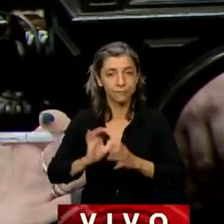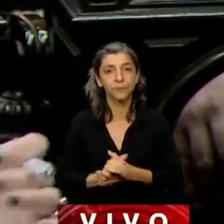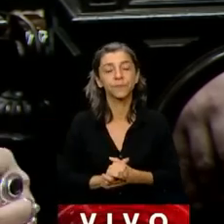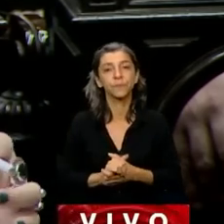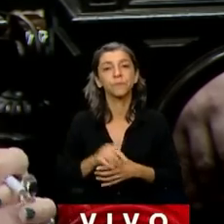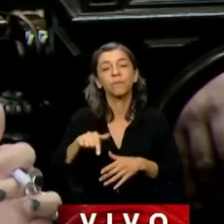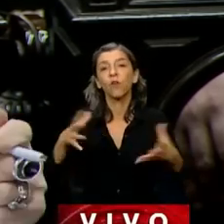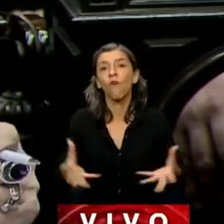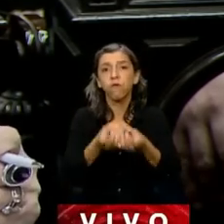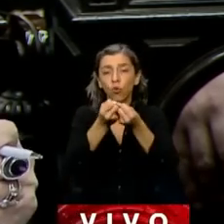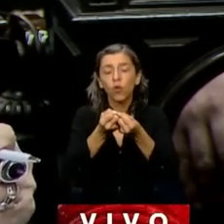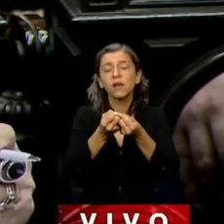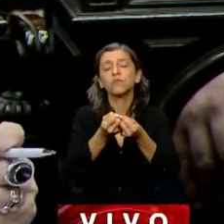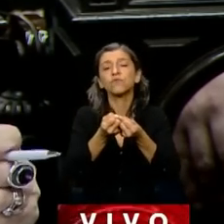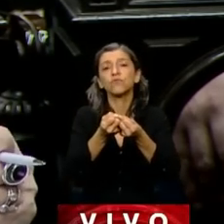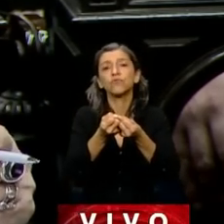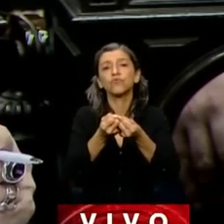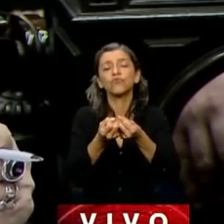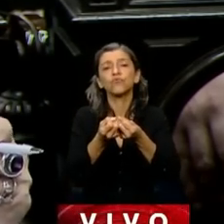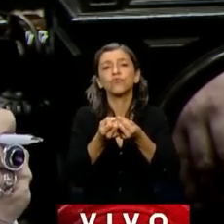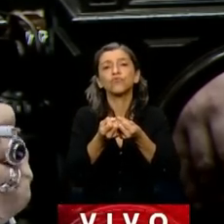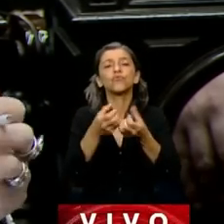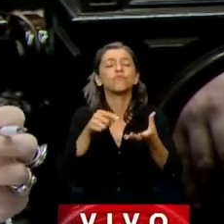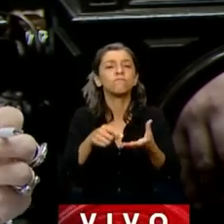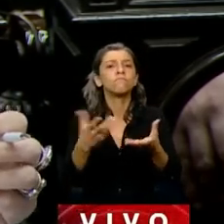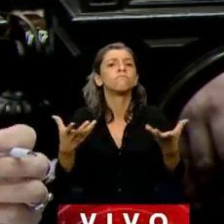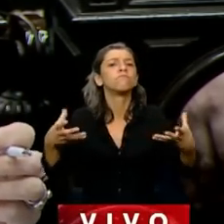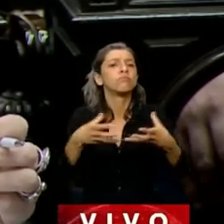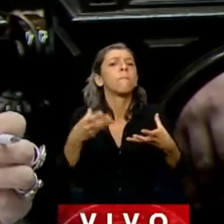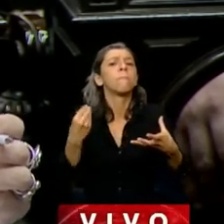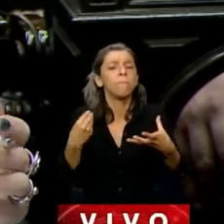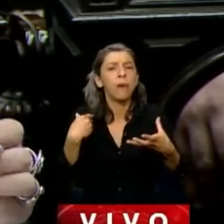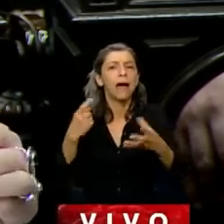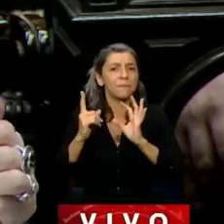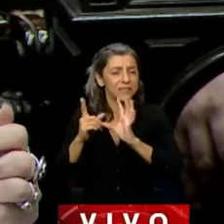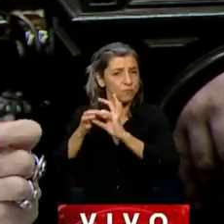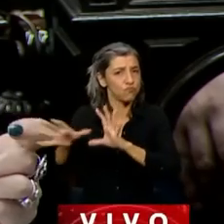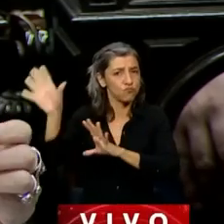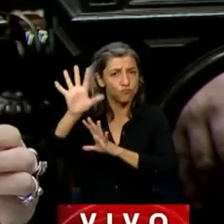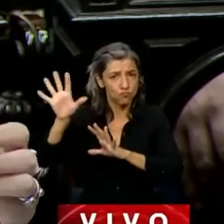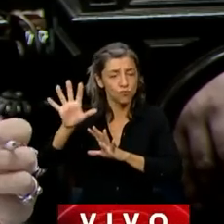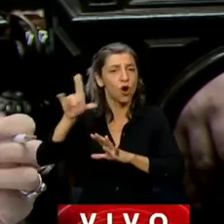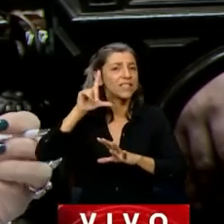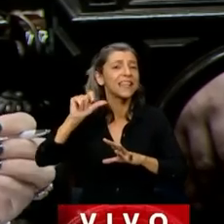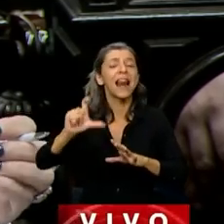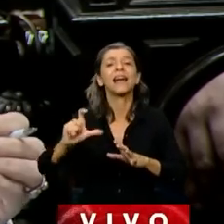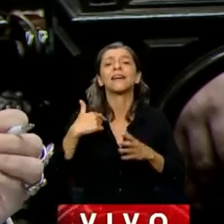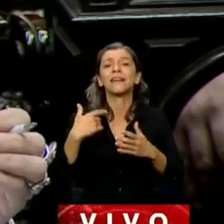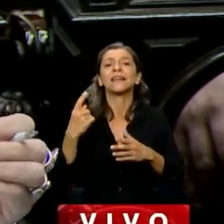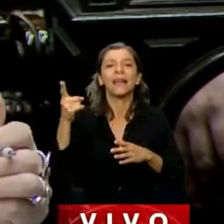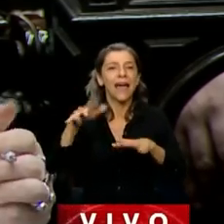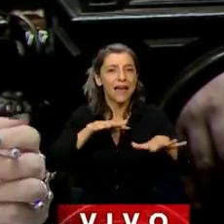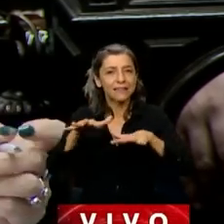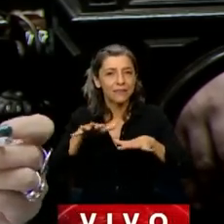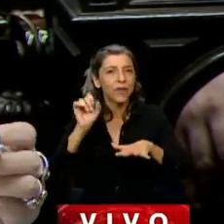Fundación es una herramienta de la Asociación de la Unión Europea y la CELAC, y sus actividades nutren